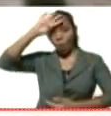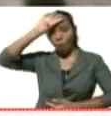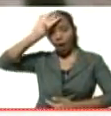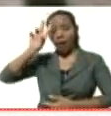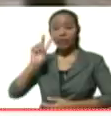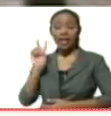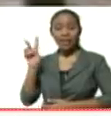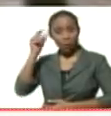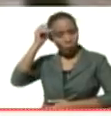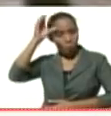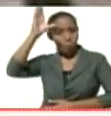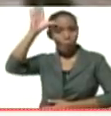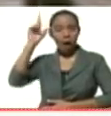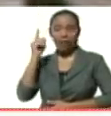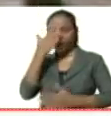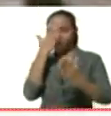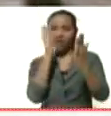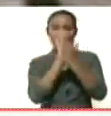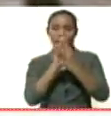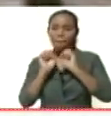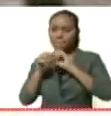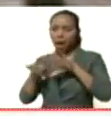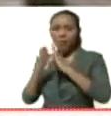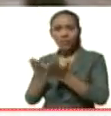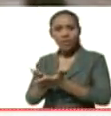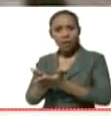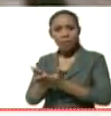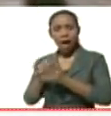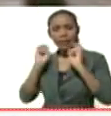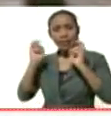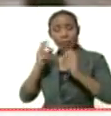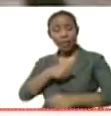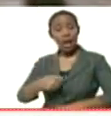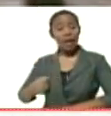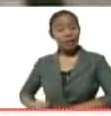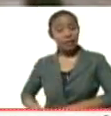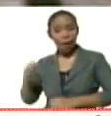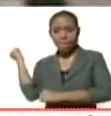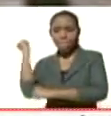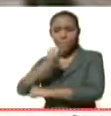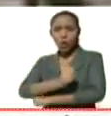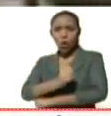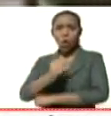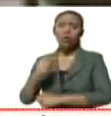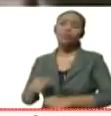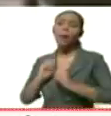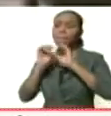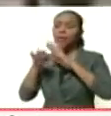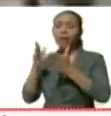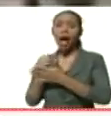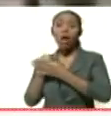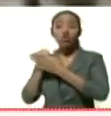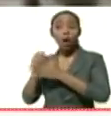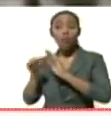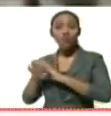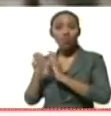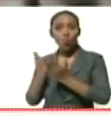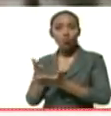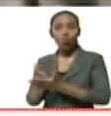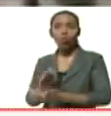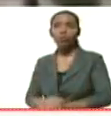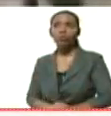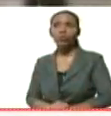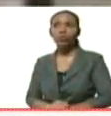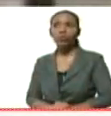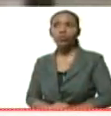son capaces de enfrentar la pandemia, en el caso de China, de derrotar la pandemia y de ayudar al mundo.